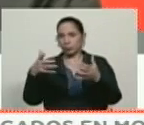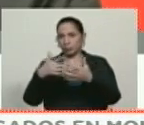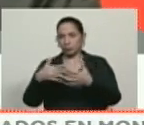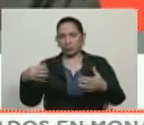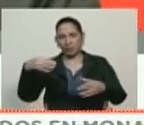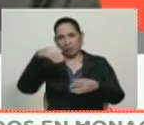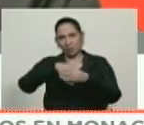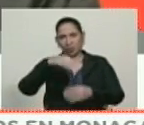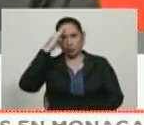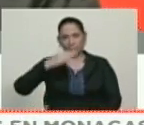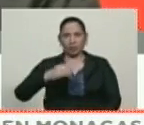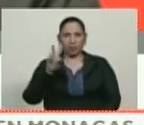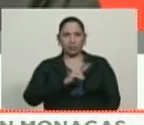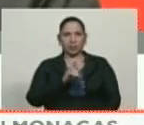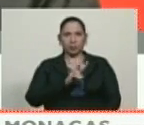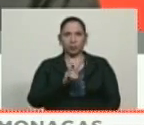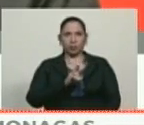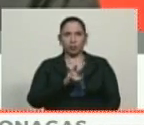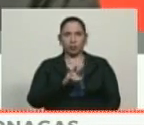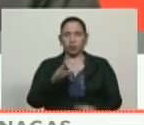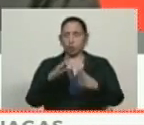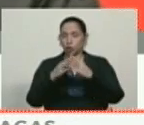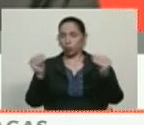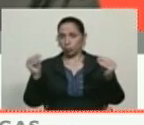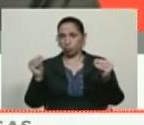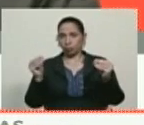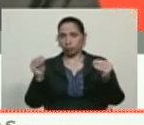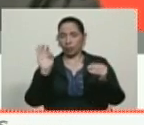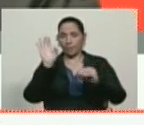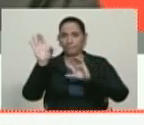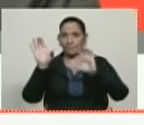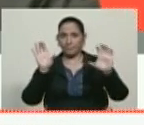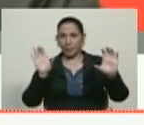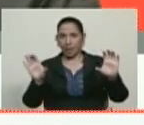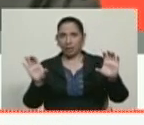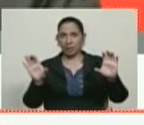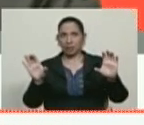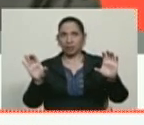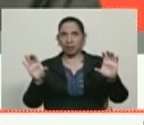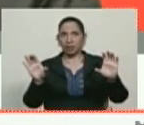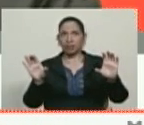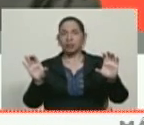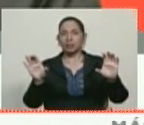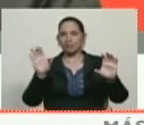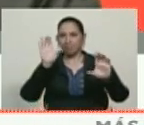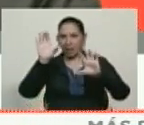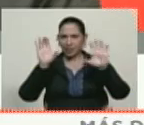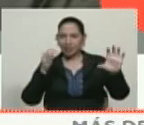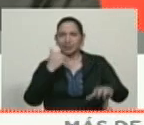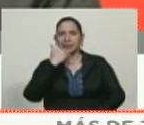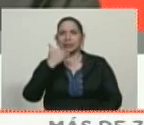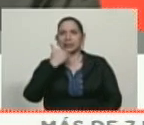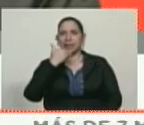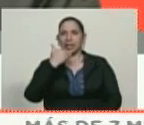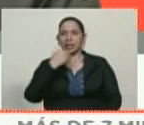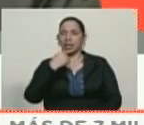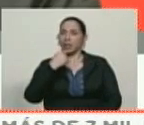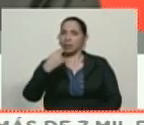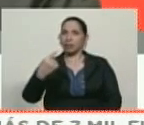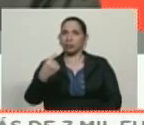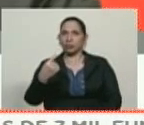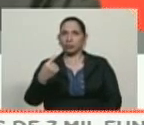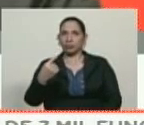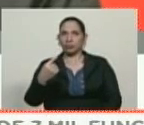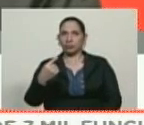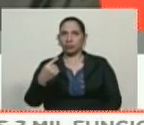intervención militar a Venezuela. Todos los países, incluso los países vecinos, han declarado